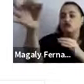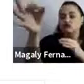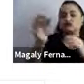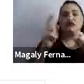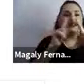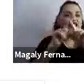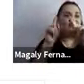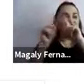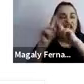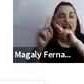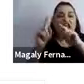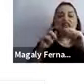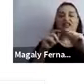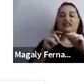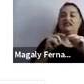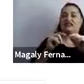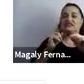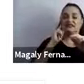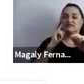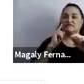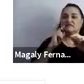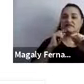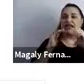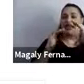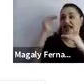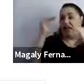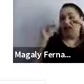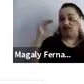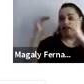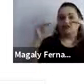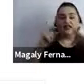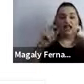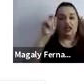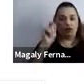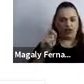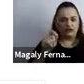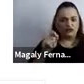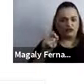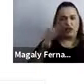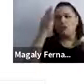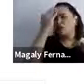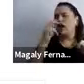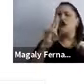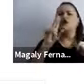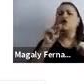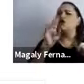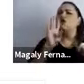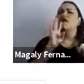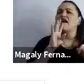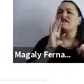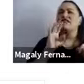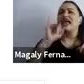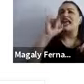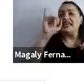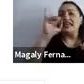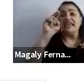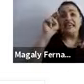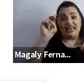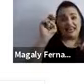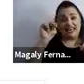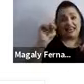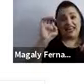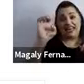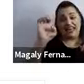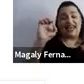diferentes grados de educación, pero desigualdades. ¿Y por qué no pueden hablar de inequidad, aunque lo pongan en su título? Porque